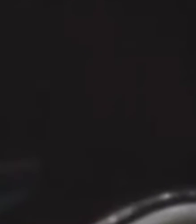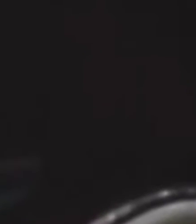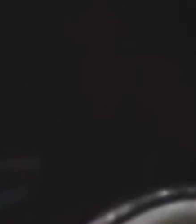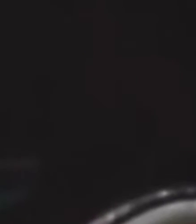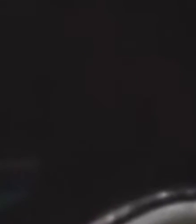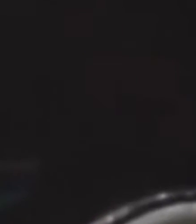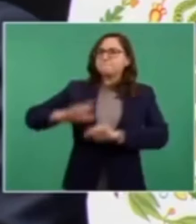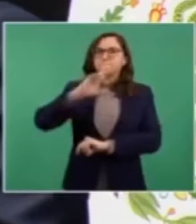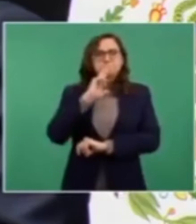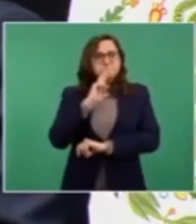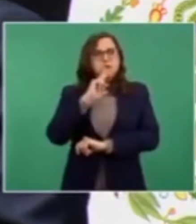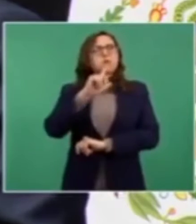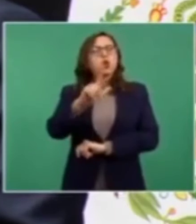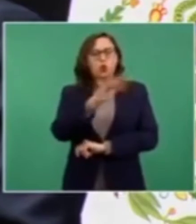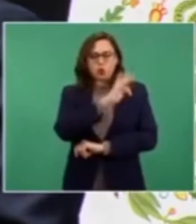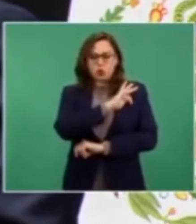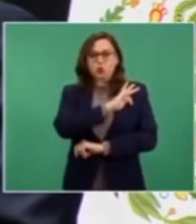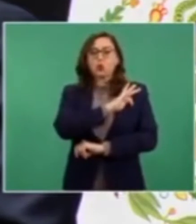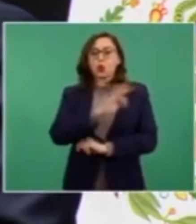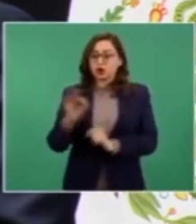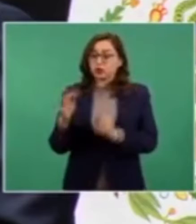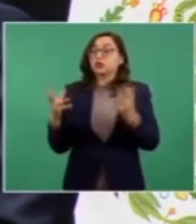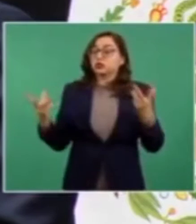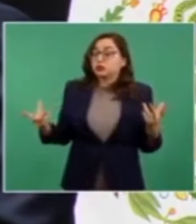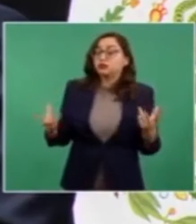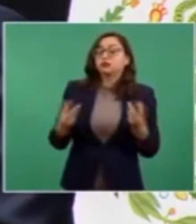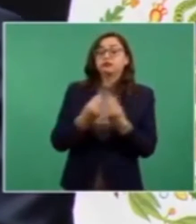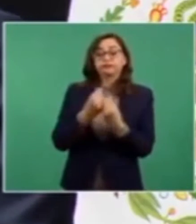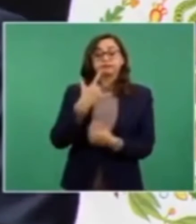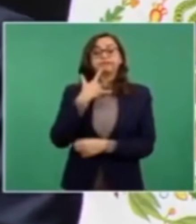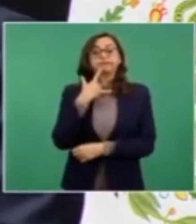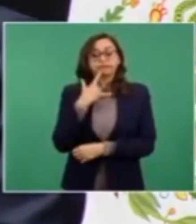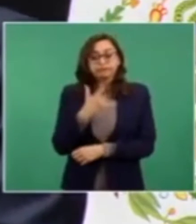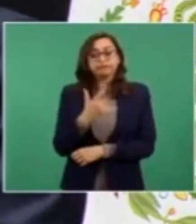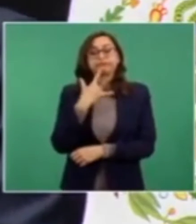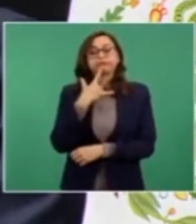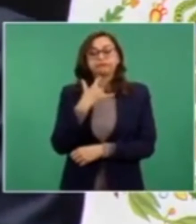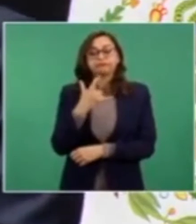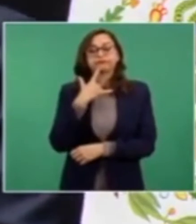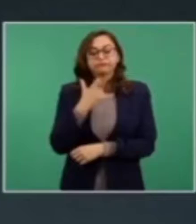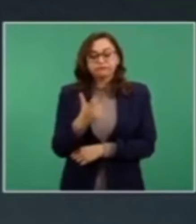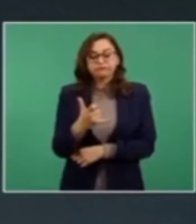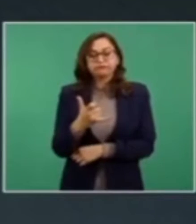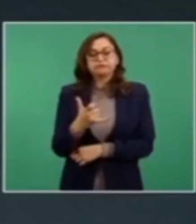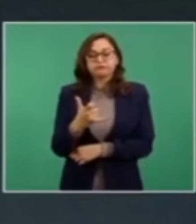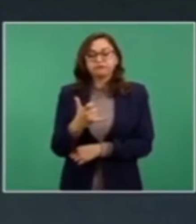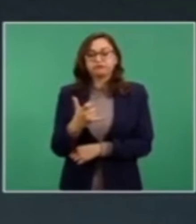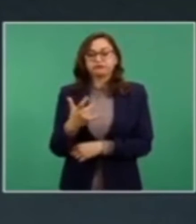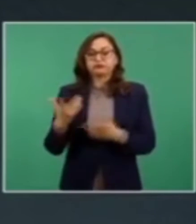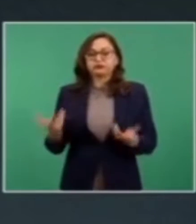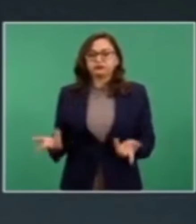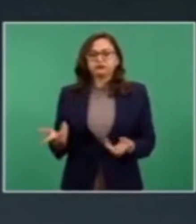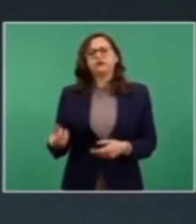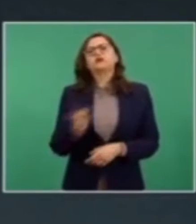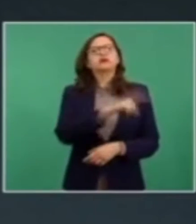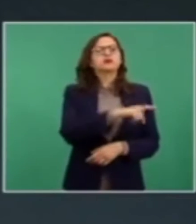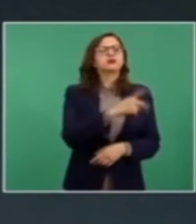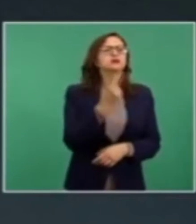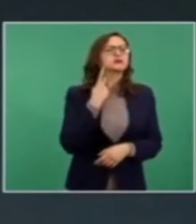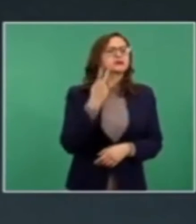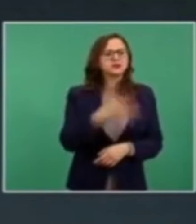señores de México. Nada bueno se puede esperar, en cambio, de políticos